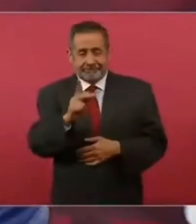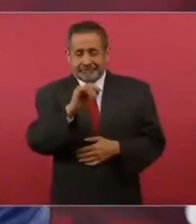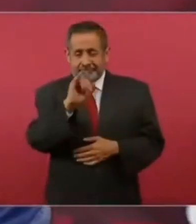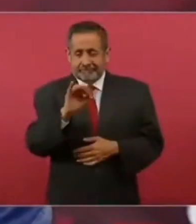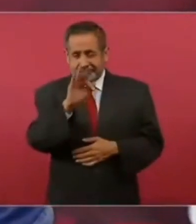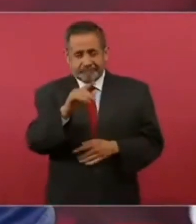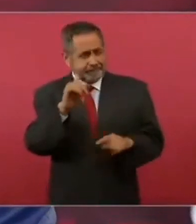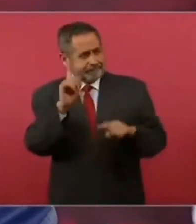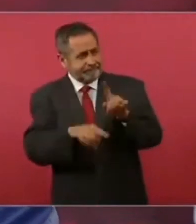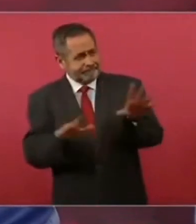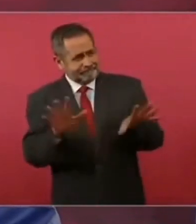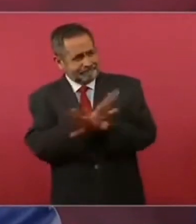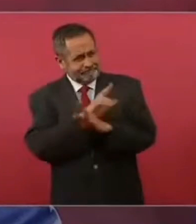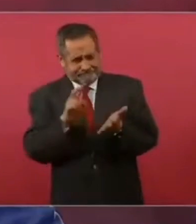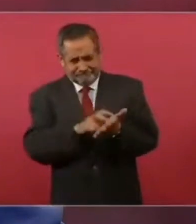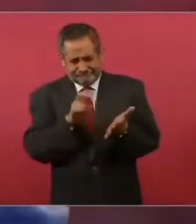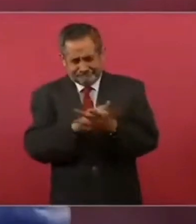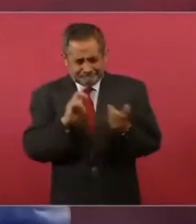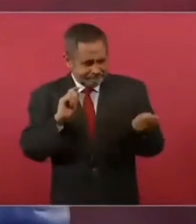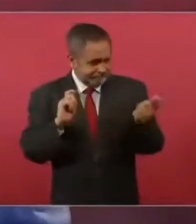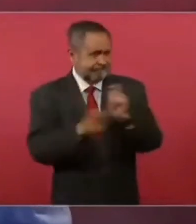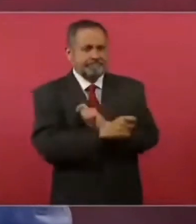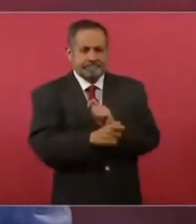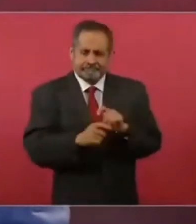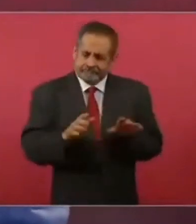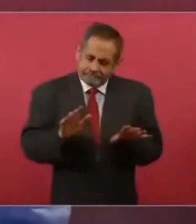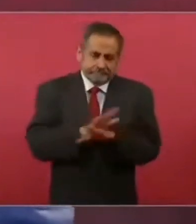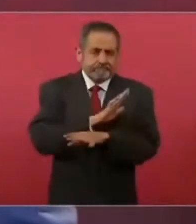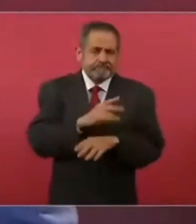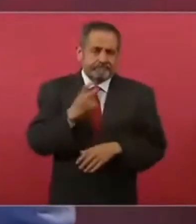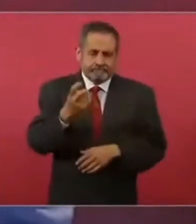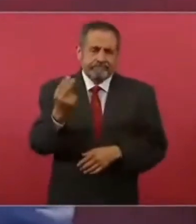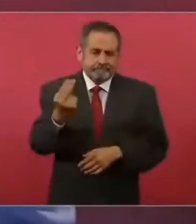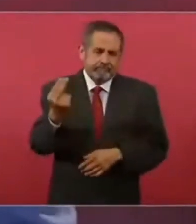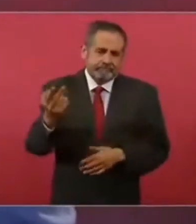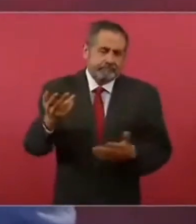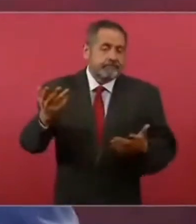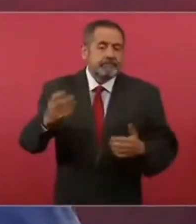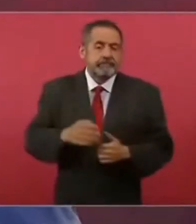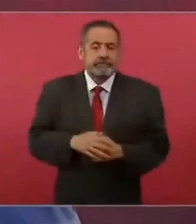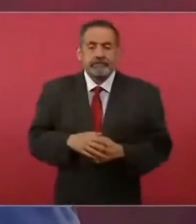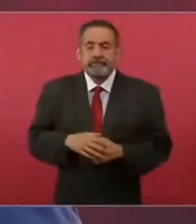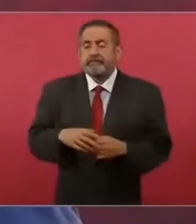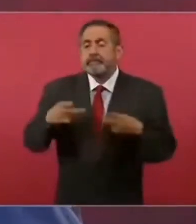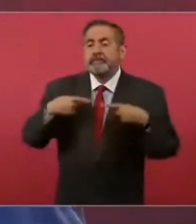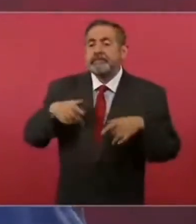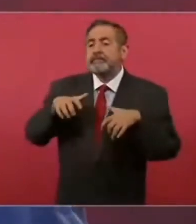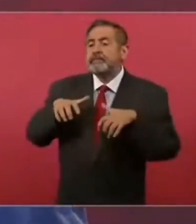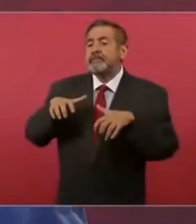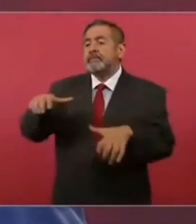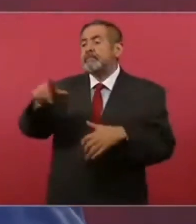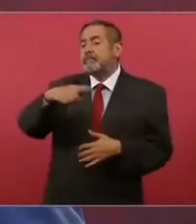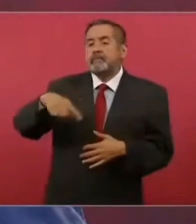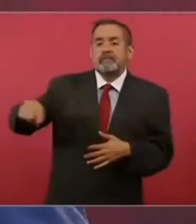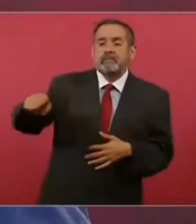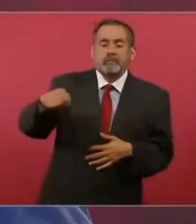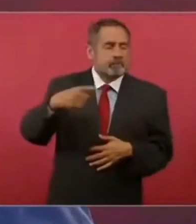judicial lo que se tiene que hacer es que el pueblo elija